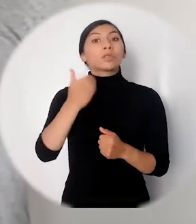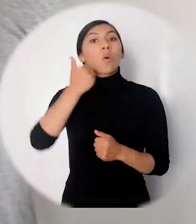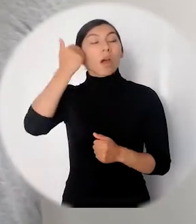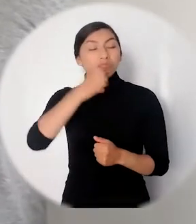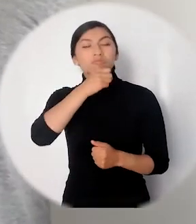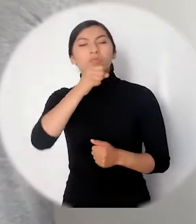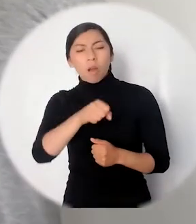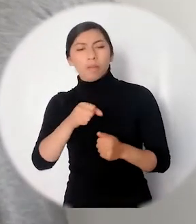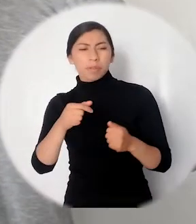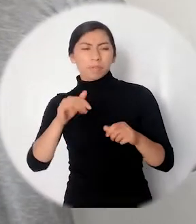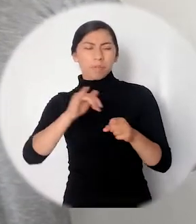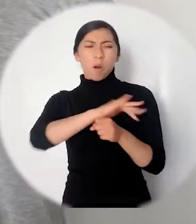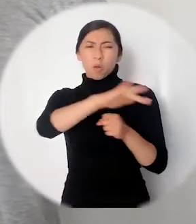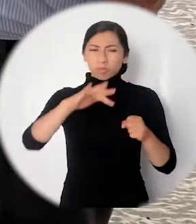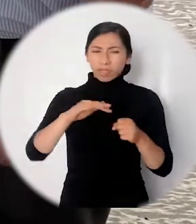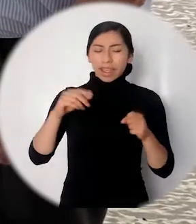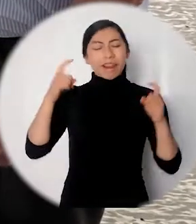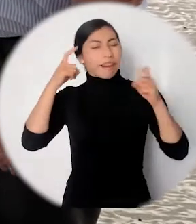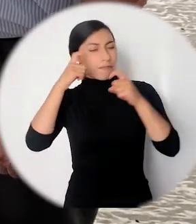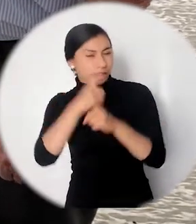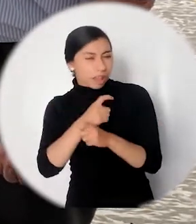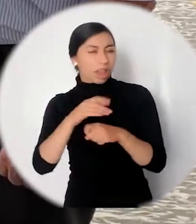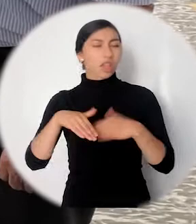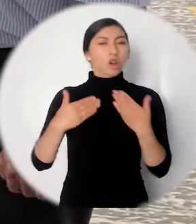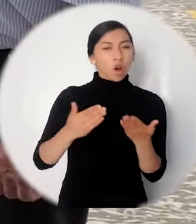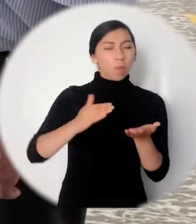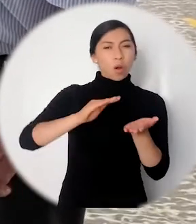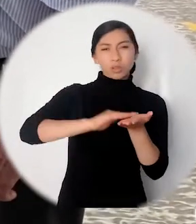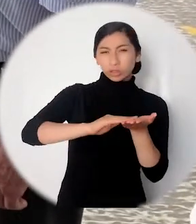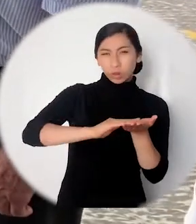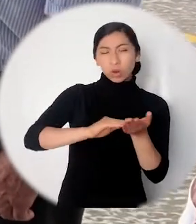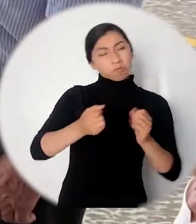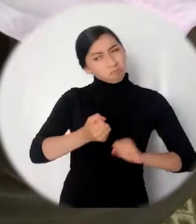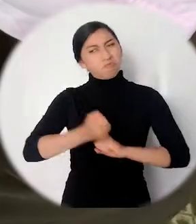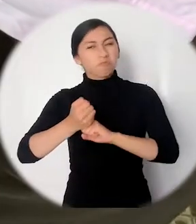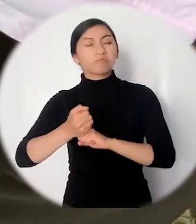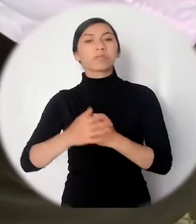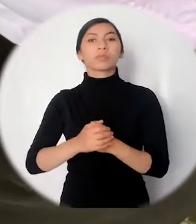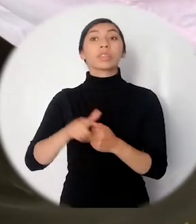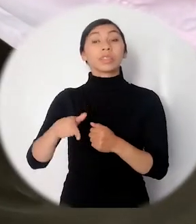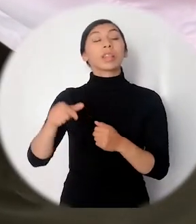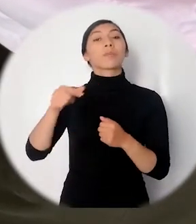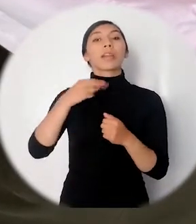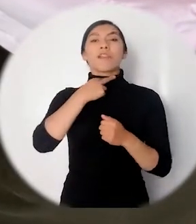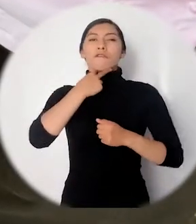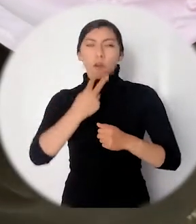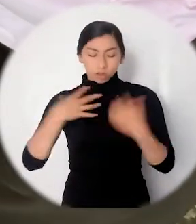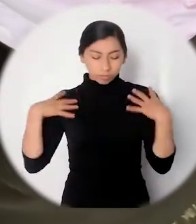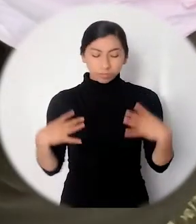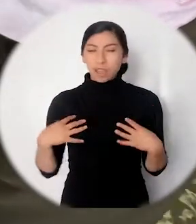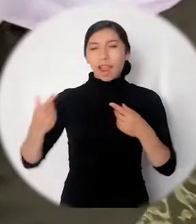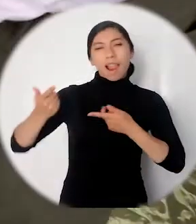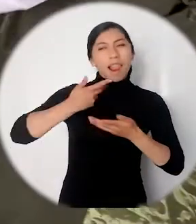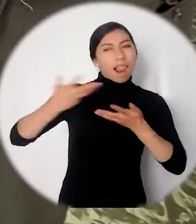un escenario reflexivo y solidario que buscó fortalecer los recursos para afrontar este tipo de situaciones a través de la palabra, el cuerpo